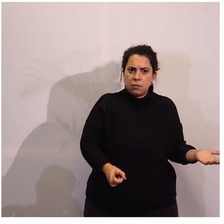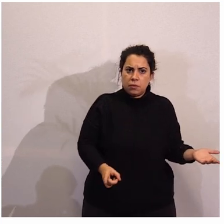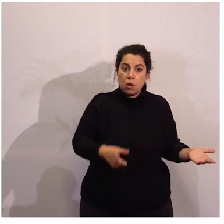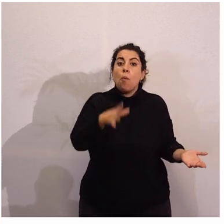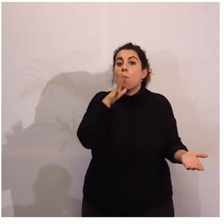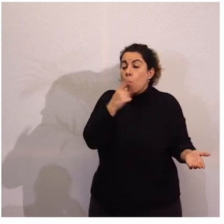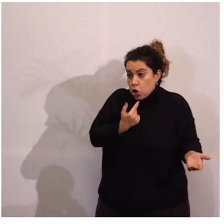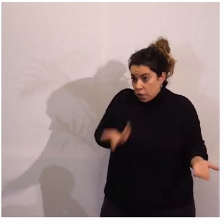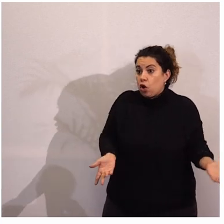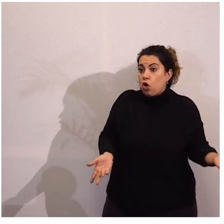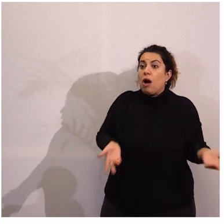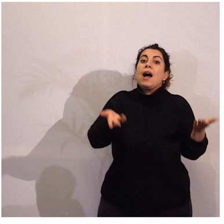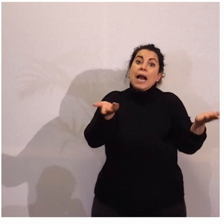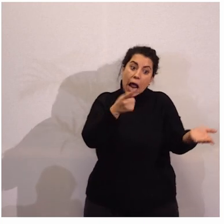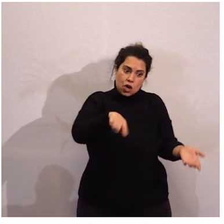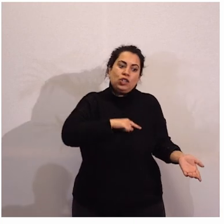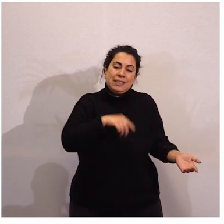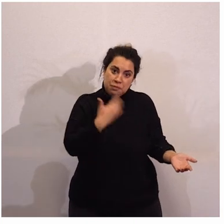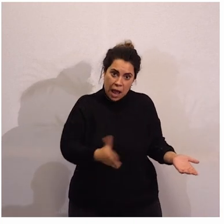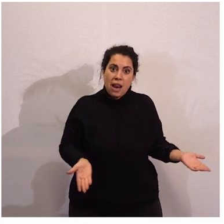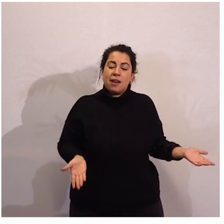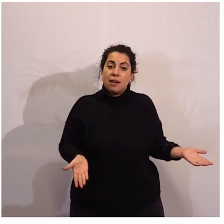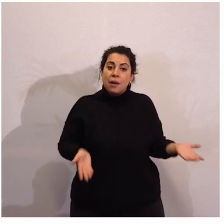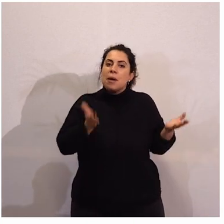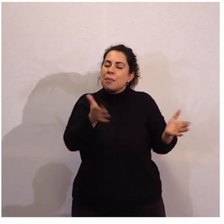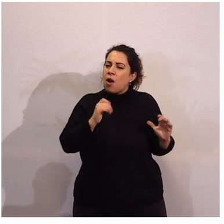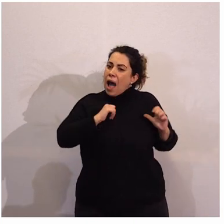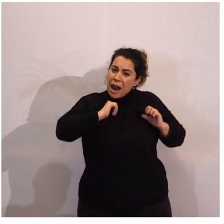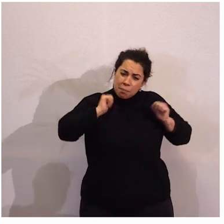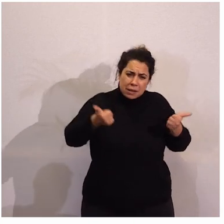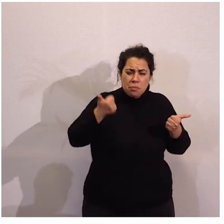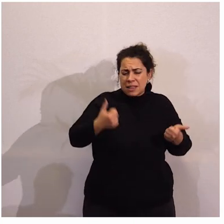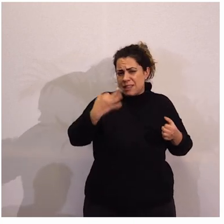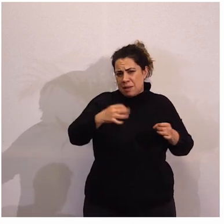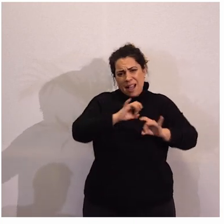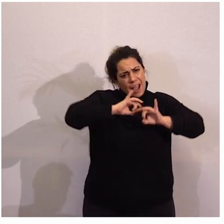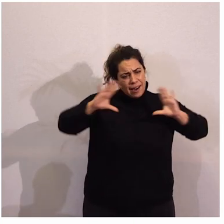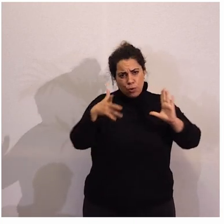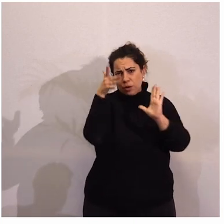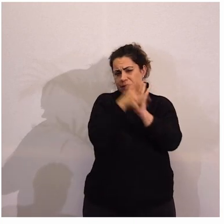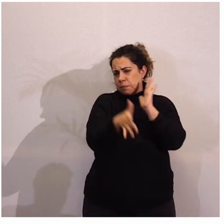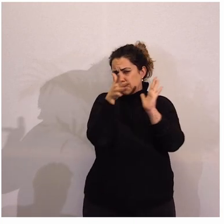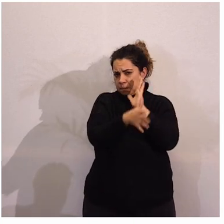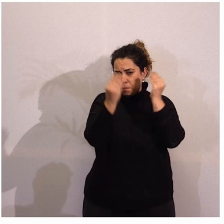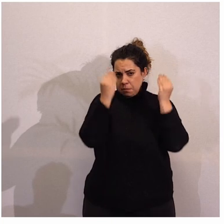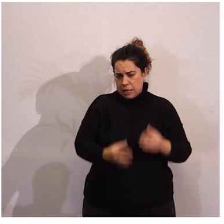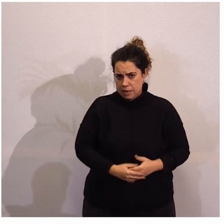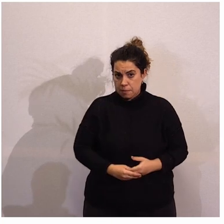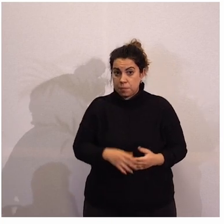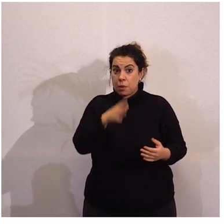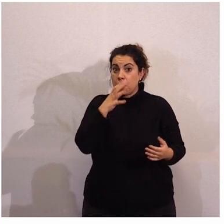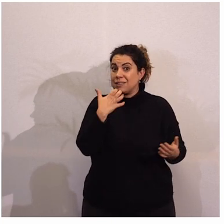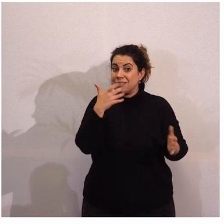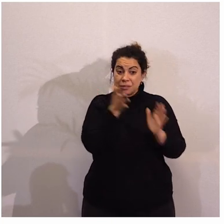tiempo, claro, te sientes mal. Pero es que al principio hay que aclararlo, hay que explicarlo muy bien. Porque si